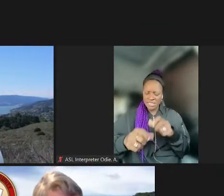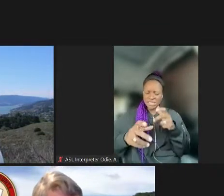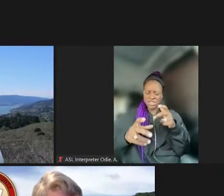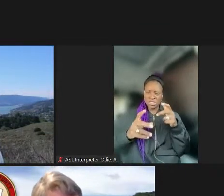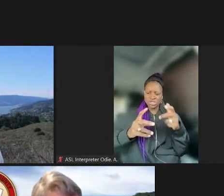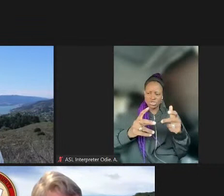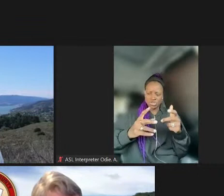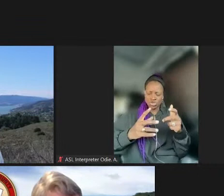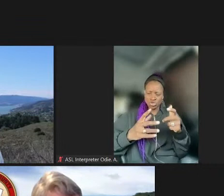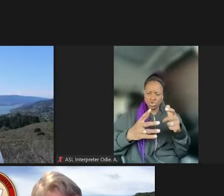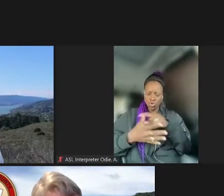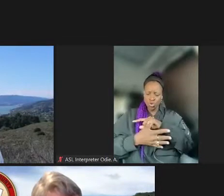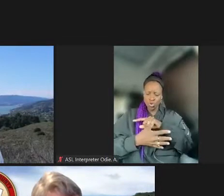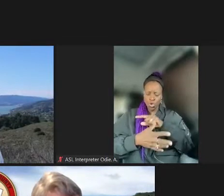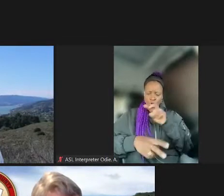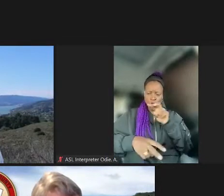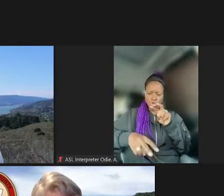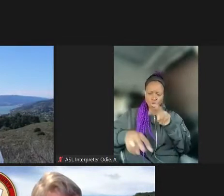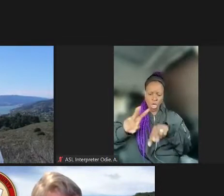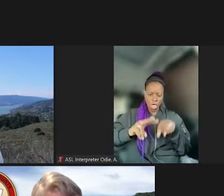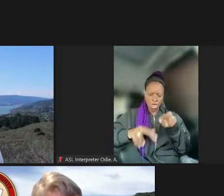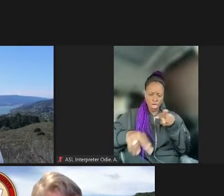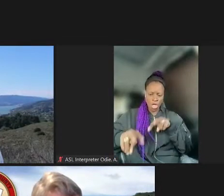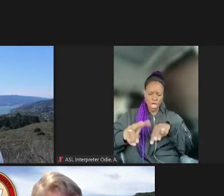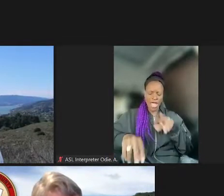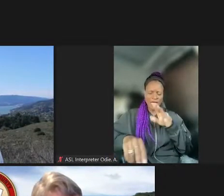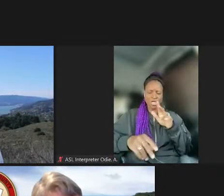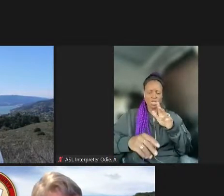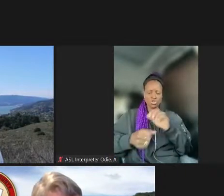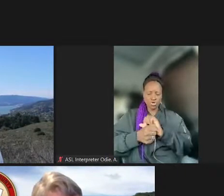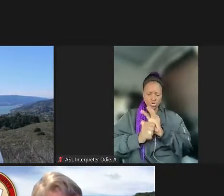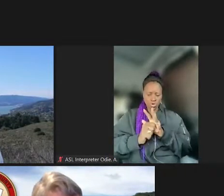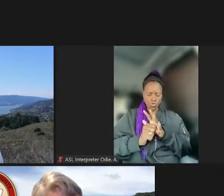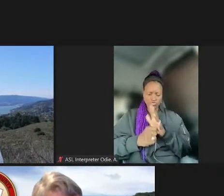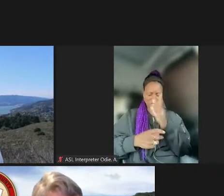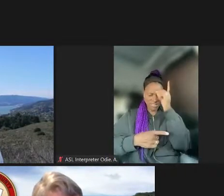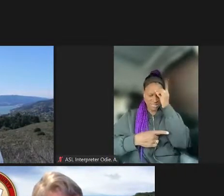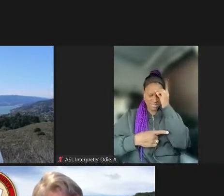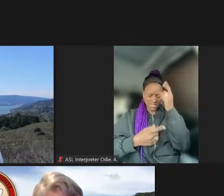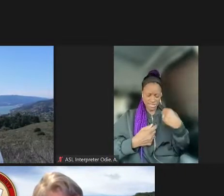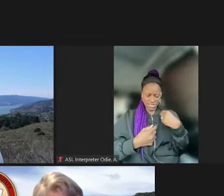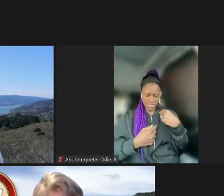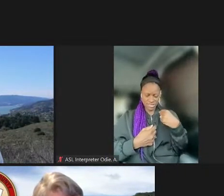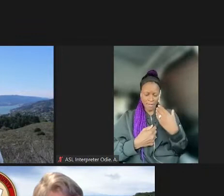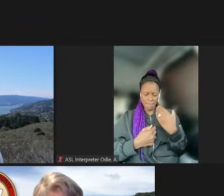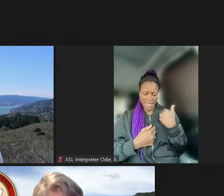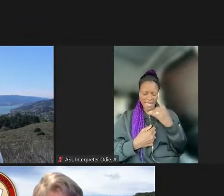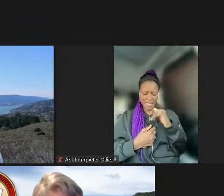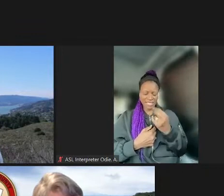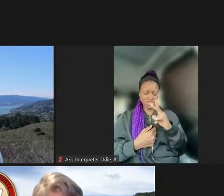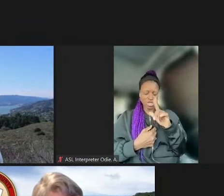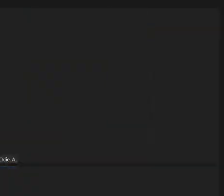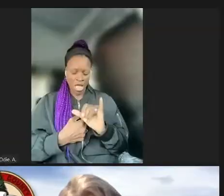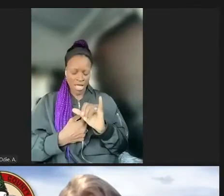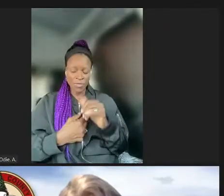la virus que causa la COVID, el julio del año, hasta el último